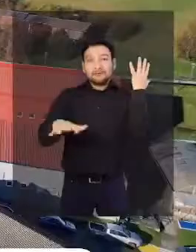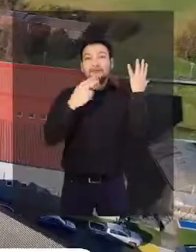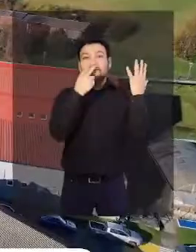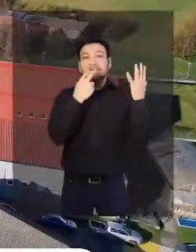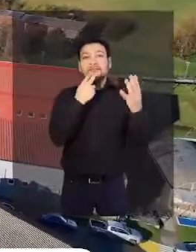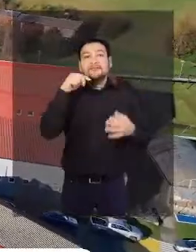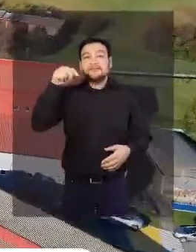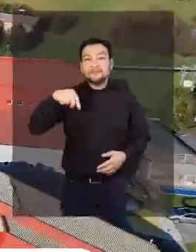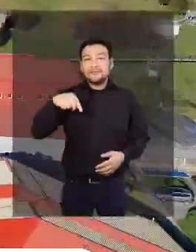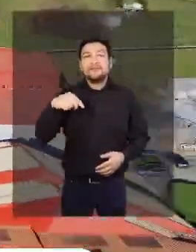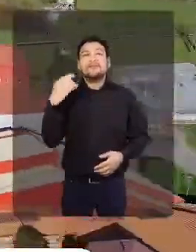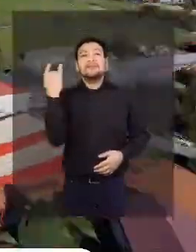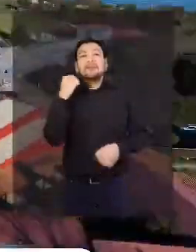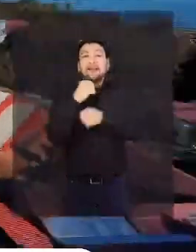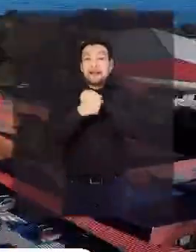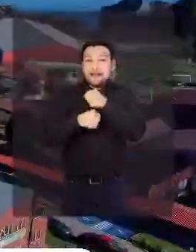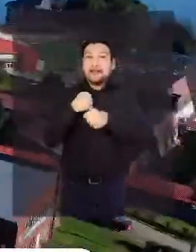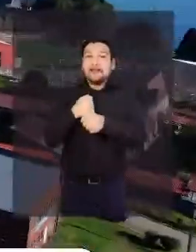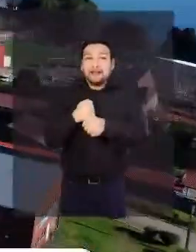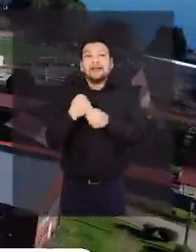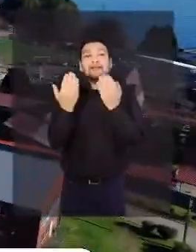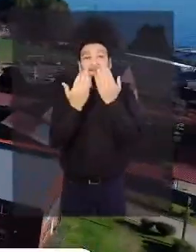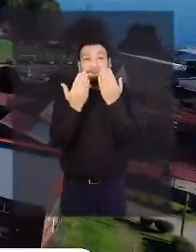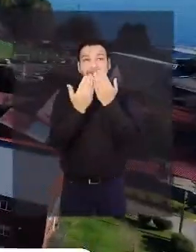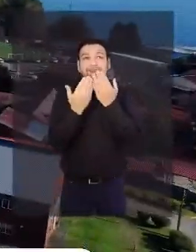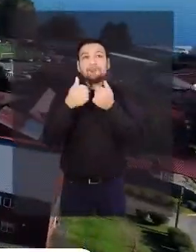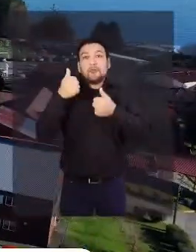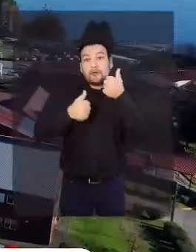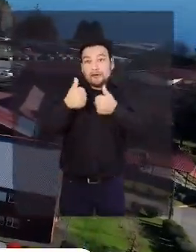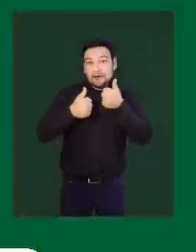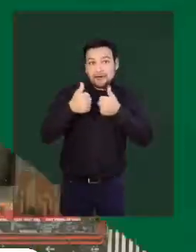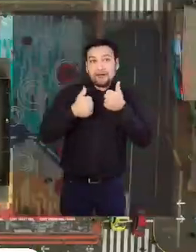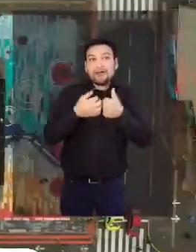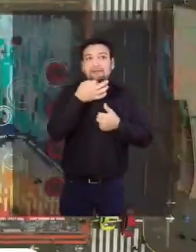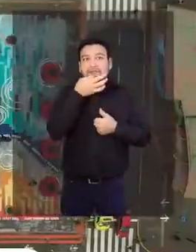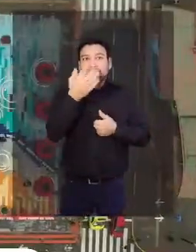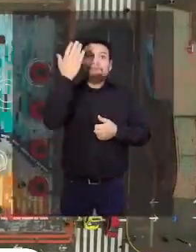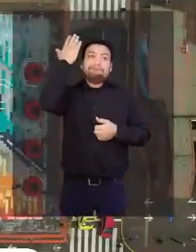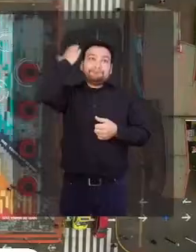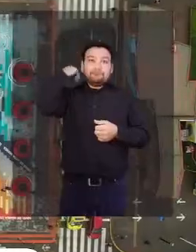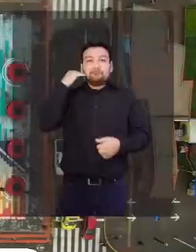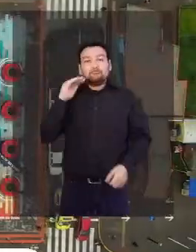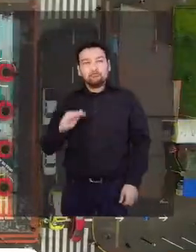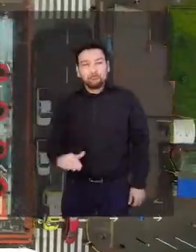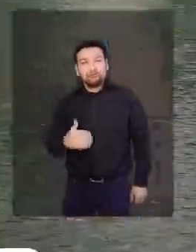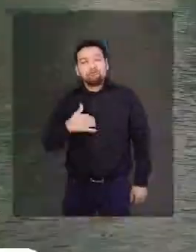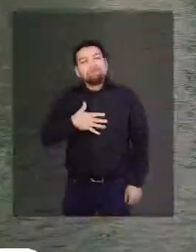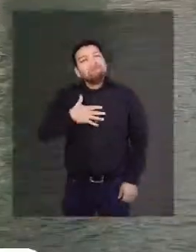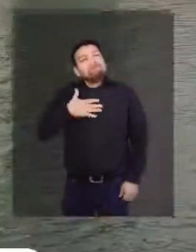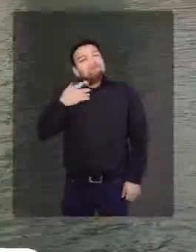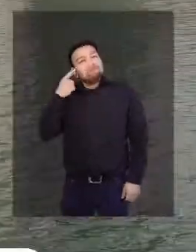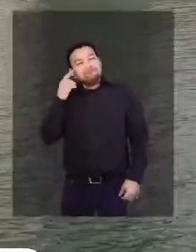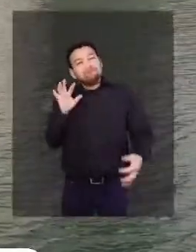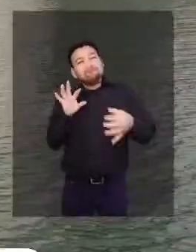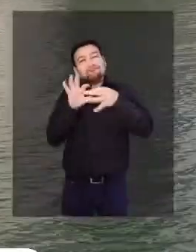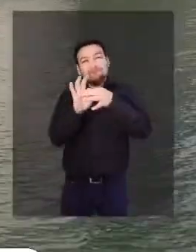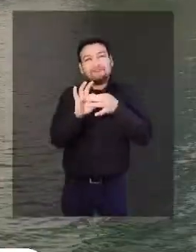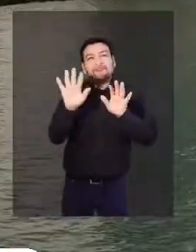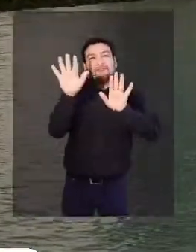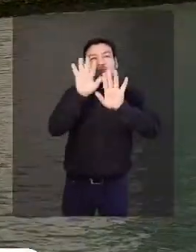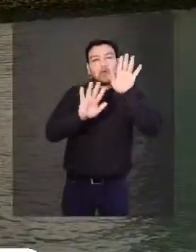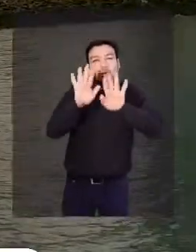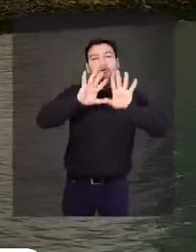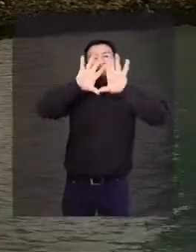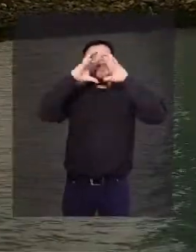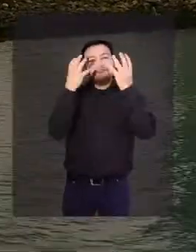las instituciones educativas más destacadas del país. El notable crecimiento de la ciudad de Puerto Montt y la